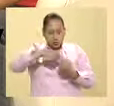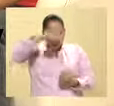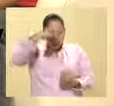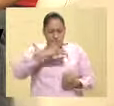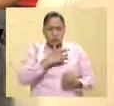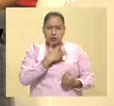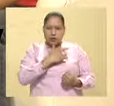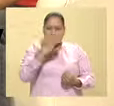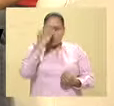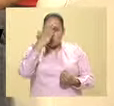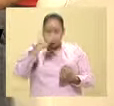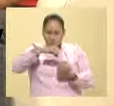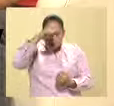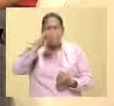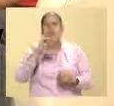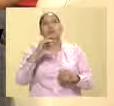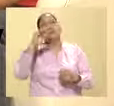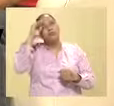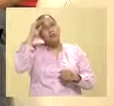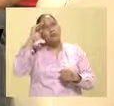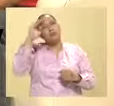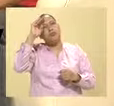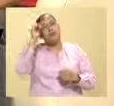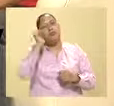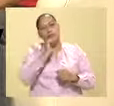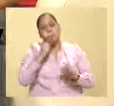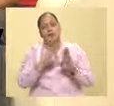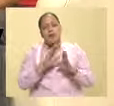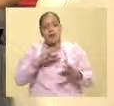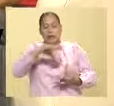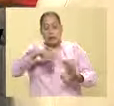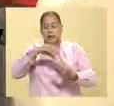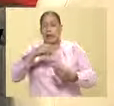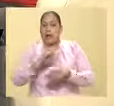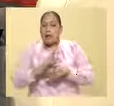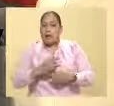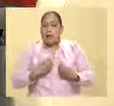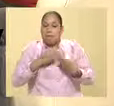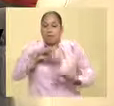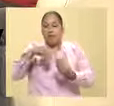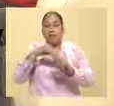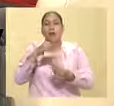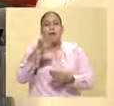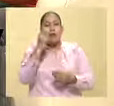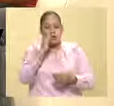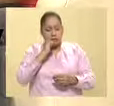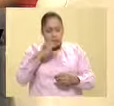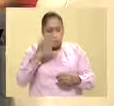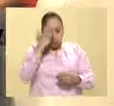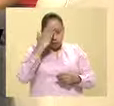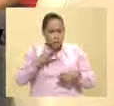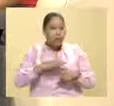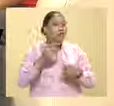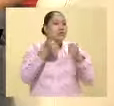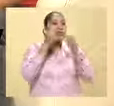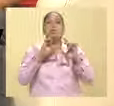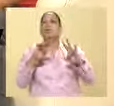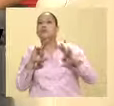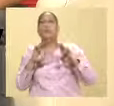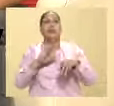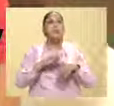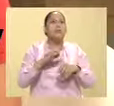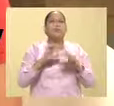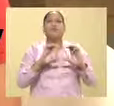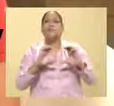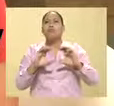está todo el día estás en supervivencia y eso te hace estar siempre contigo mucho más atento estoy mucho más